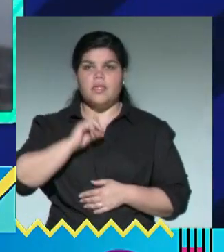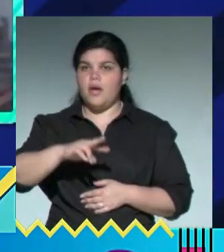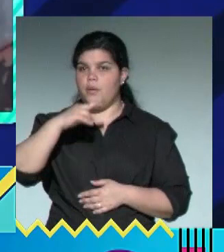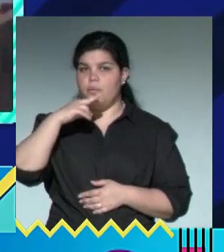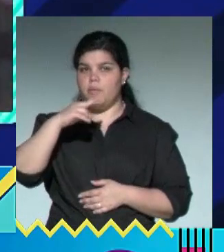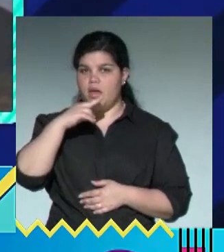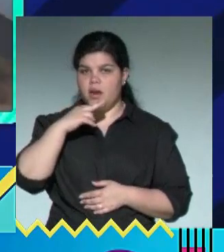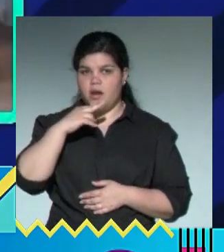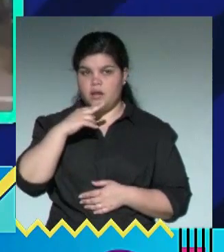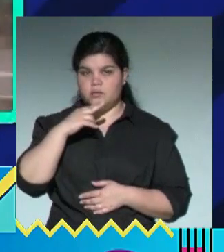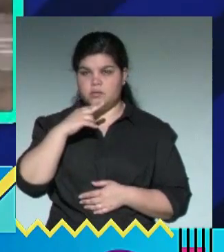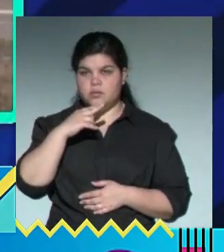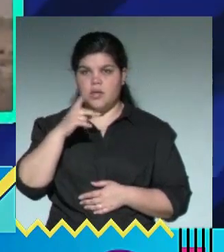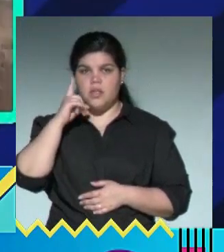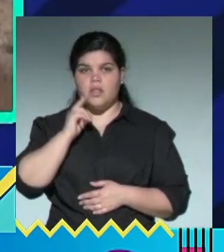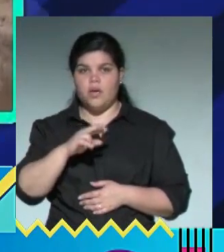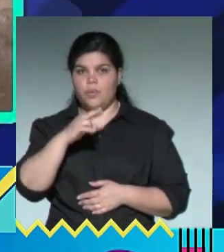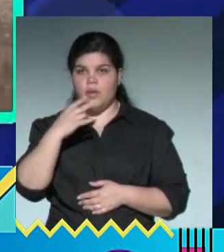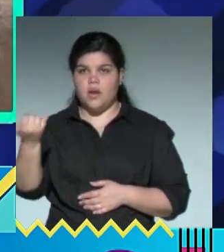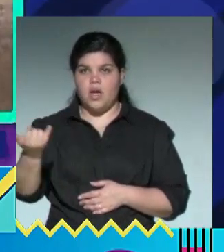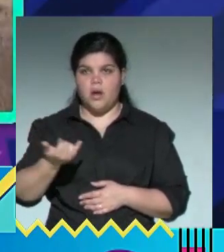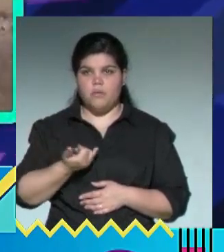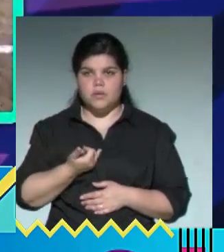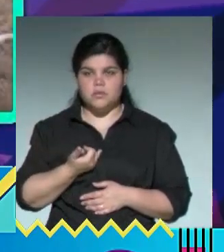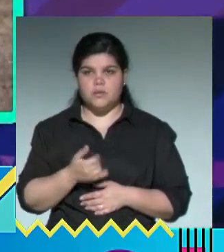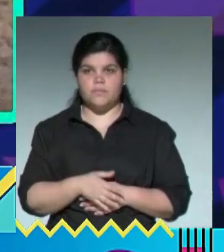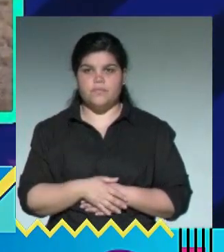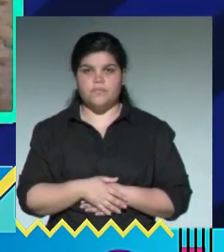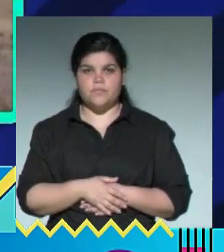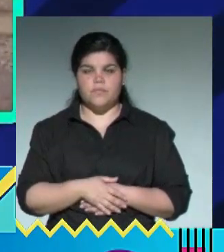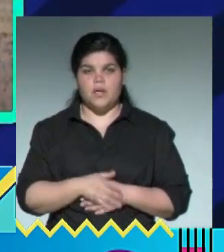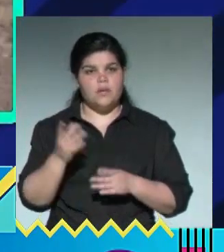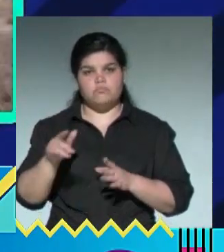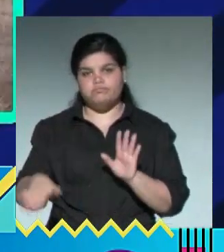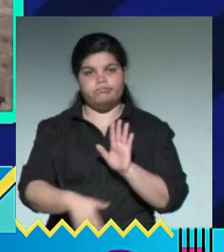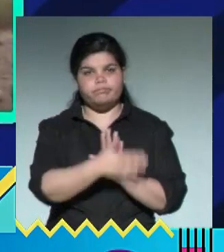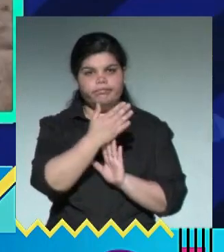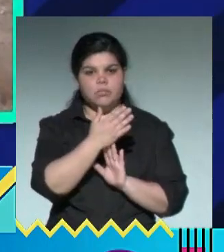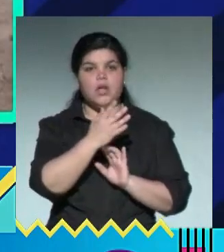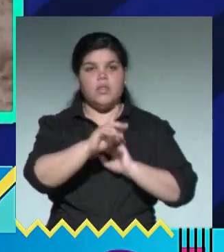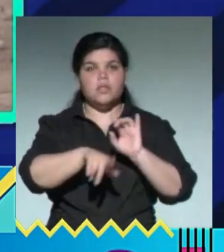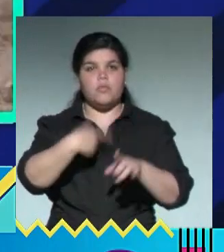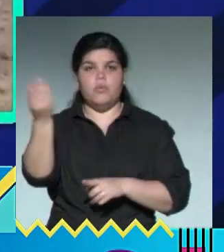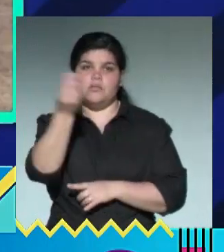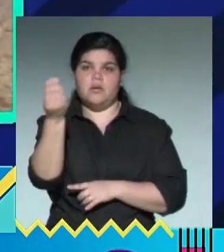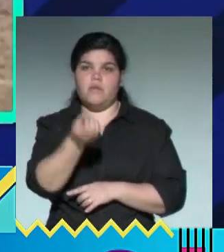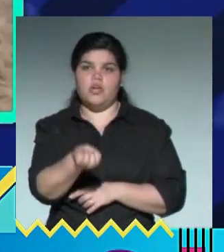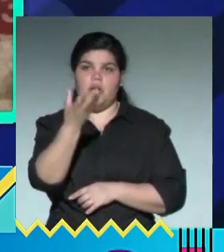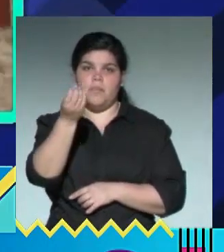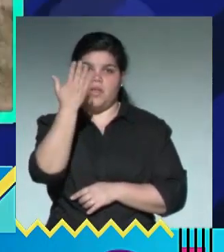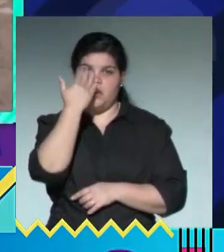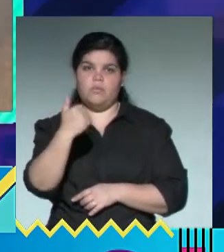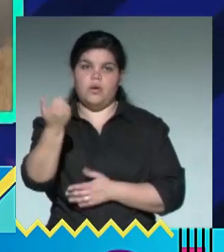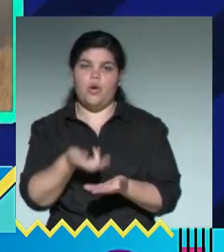nos quedemos, nos despleguemos y nos vuelven a convocar el sábado en la mañana, a lo cual asistimos obviamente con el Unimog, el Móvil